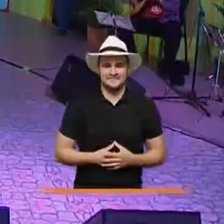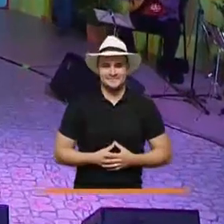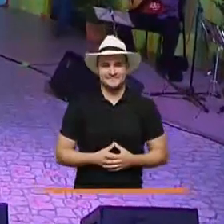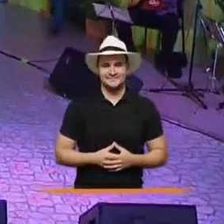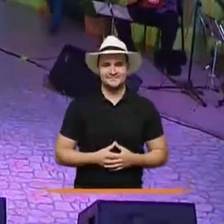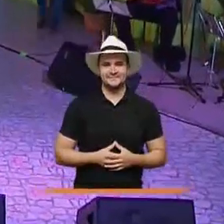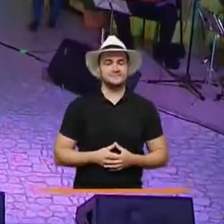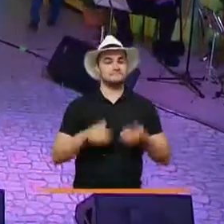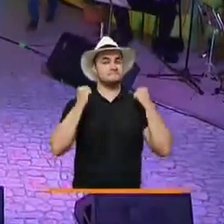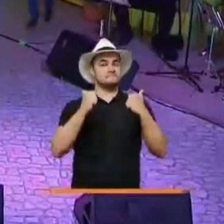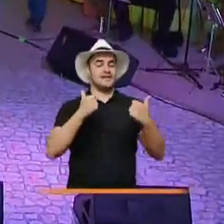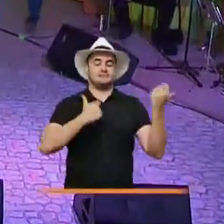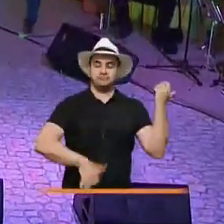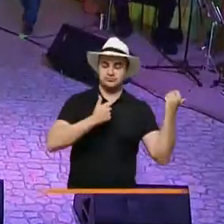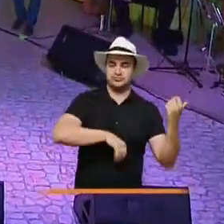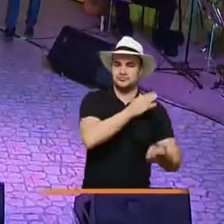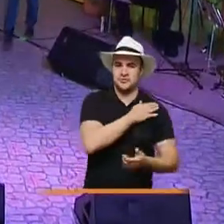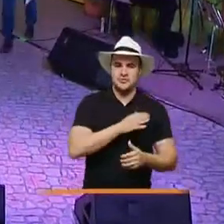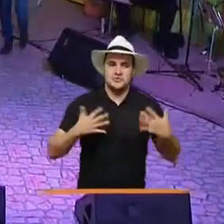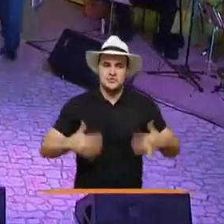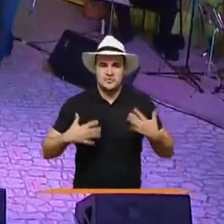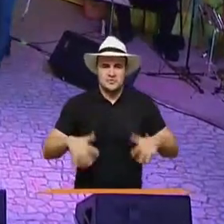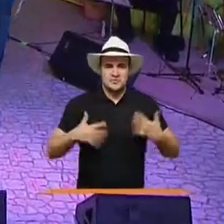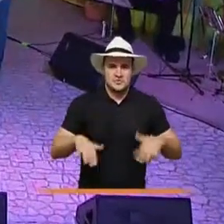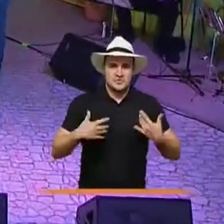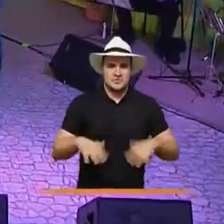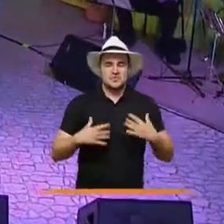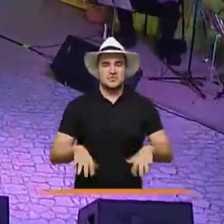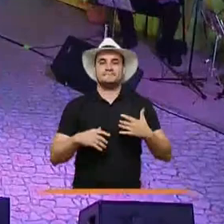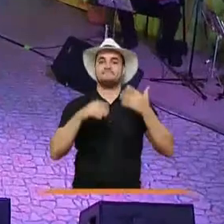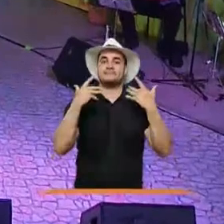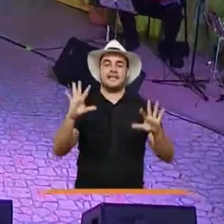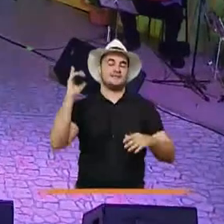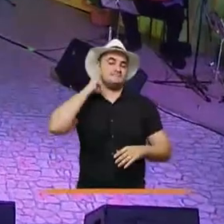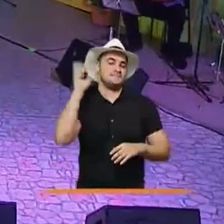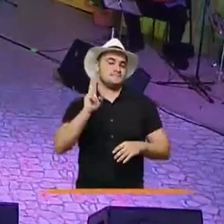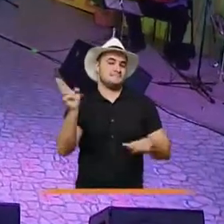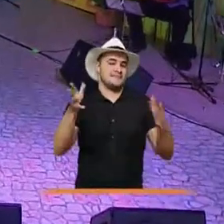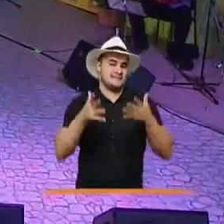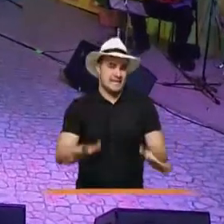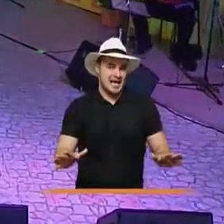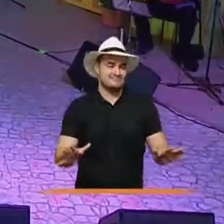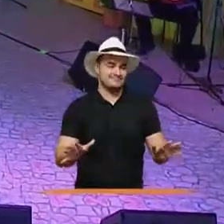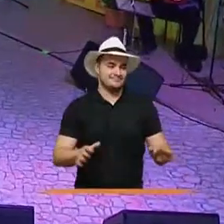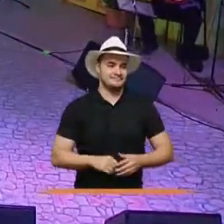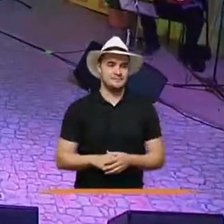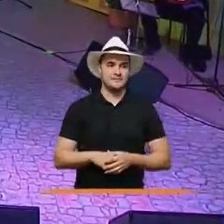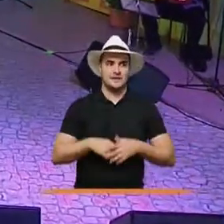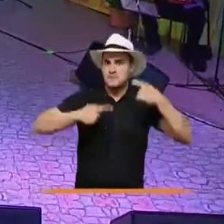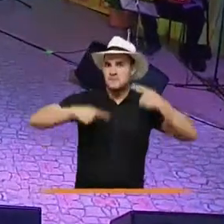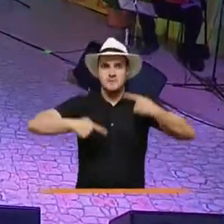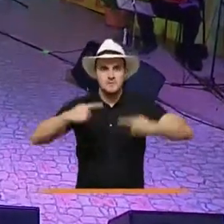por el otro valor de la de hank y ética porque ha sonado la campana y ha finalizado también esta